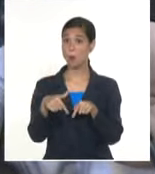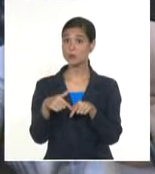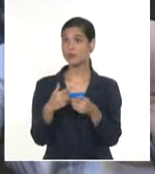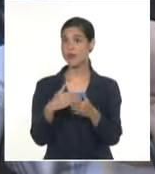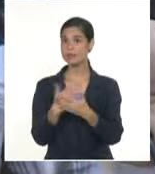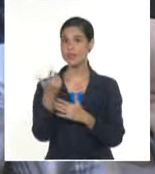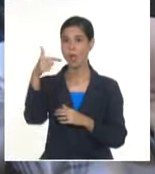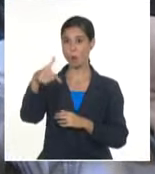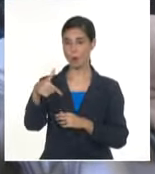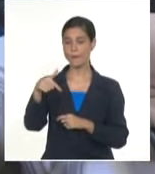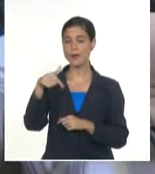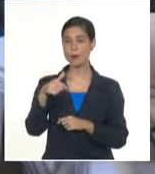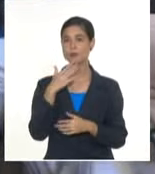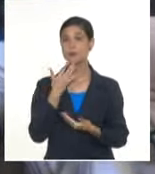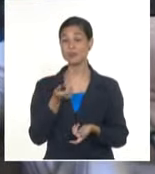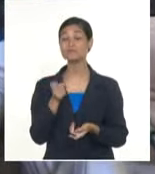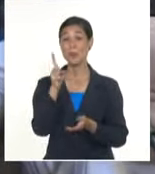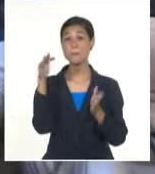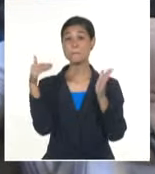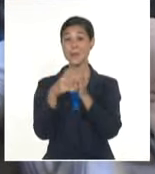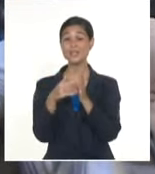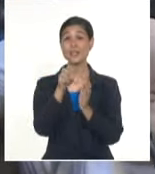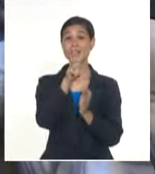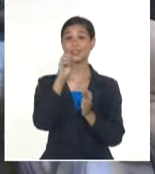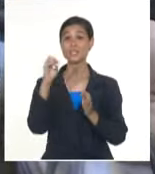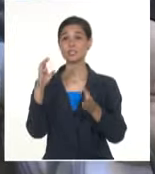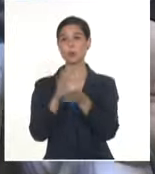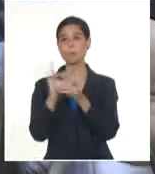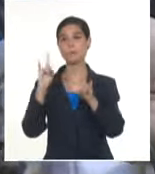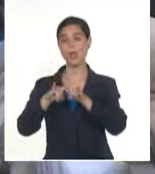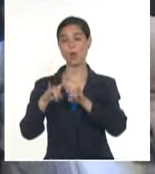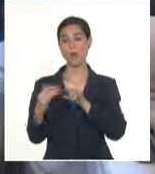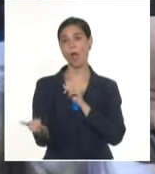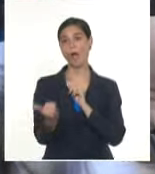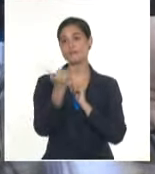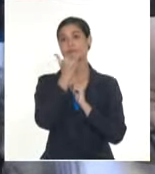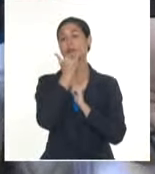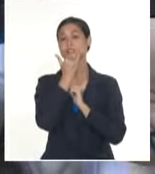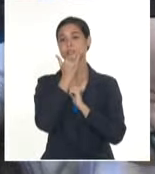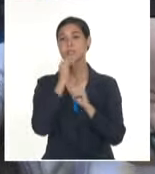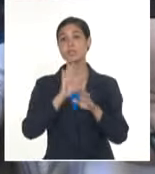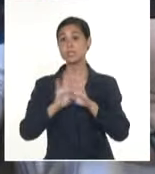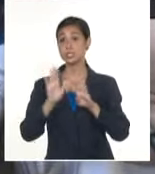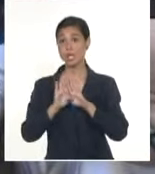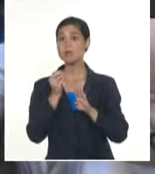puede llegar a 1.300 megawatts en el horario máximo de demanda, pero ya